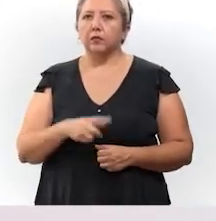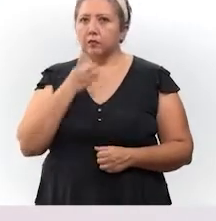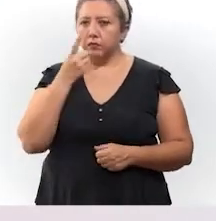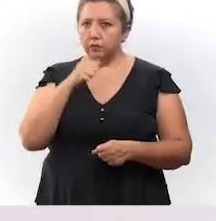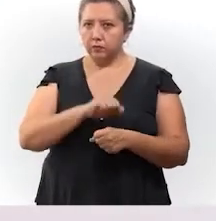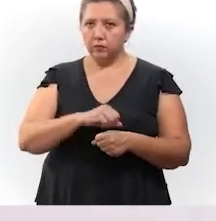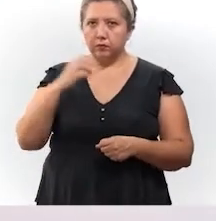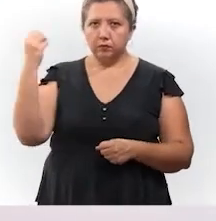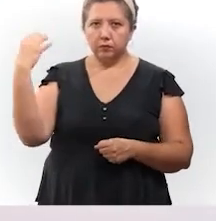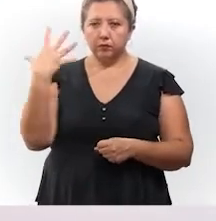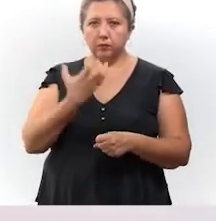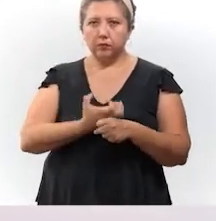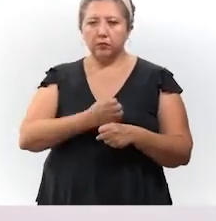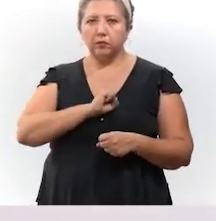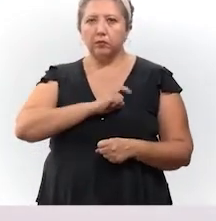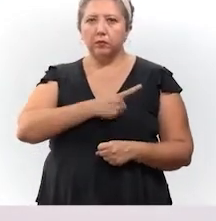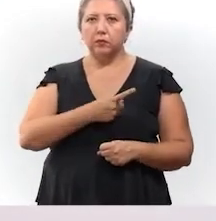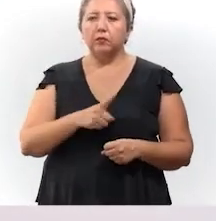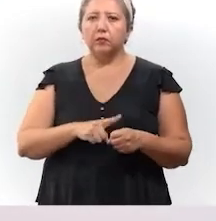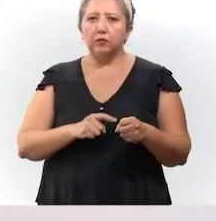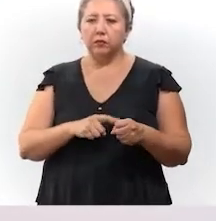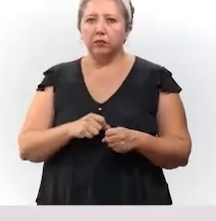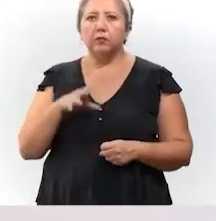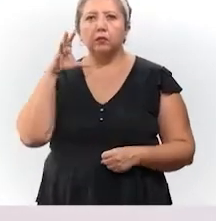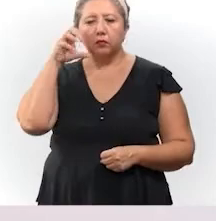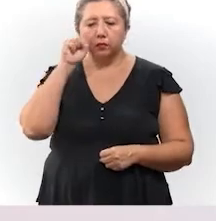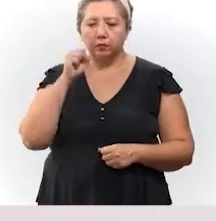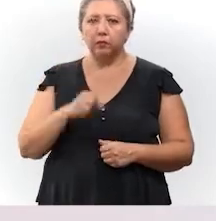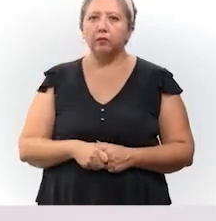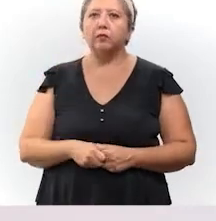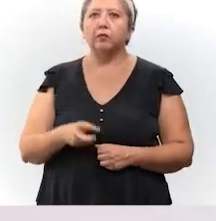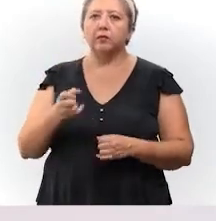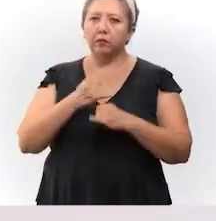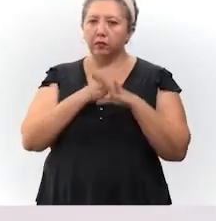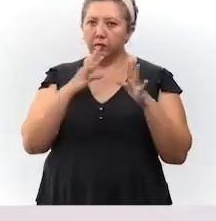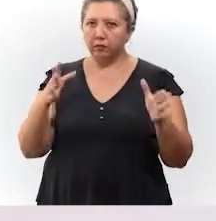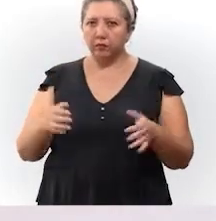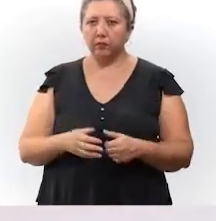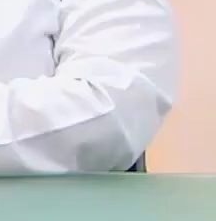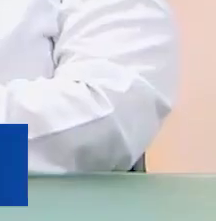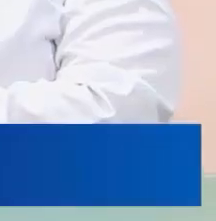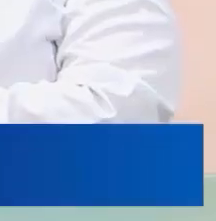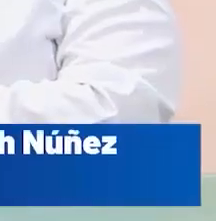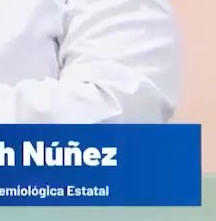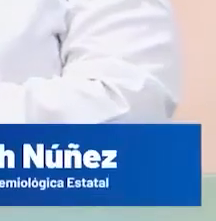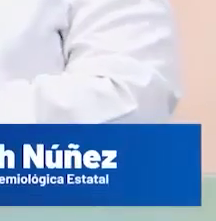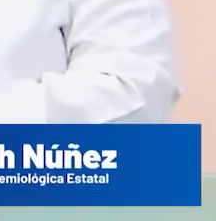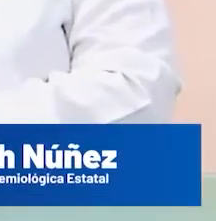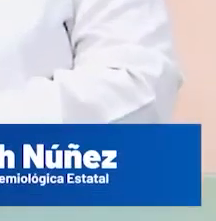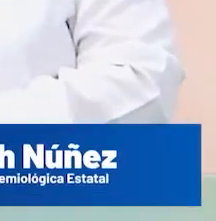Los indicadores semanales del semáforo estatal de salud marcan color naranja. Este es todo el reporte, Química.